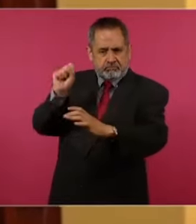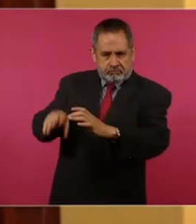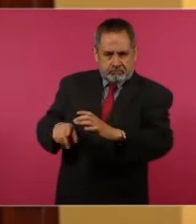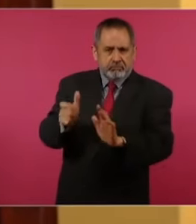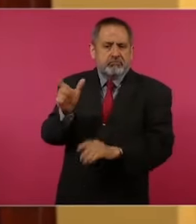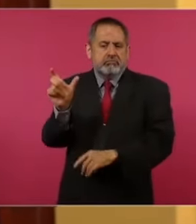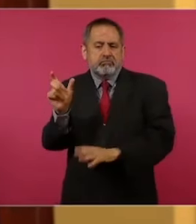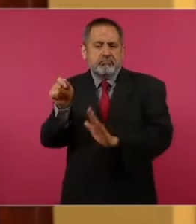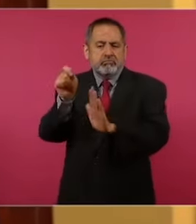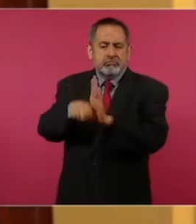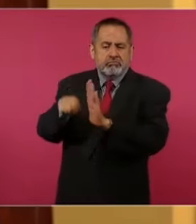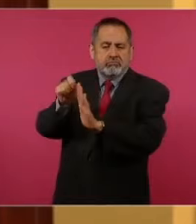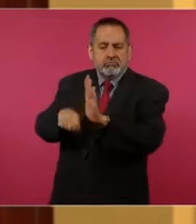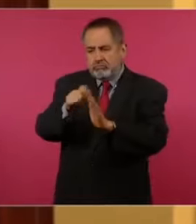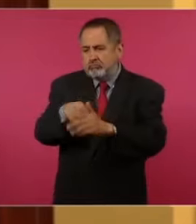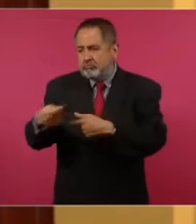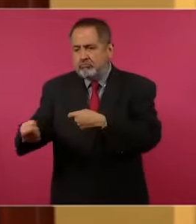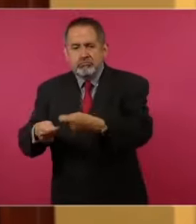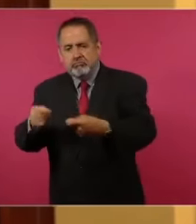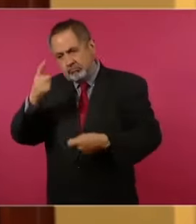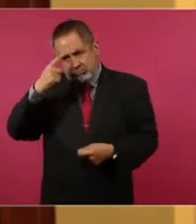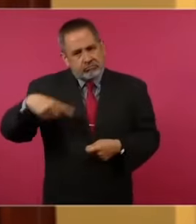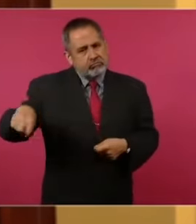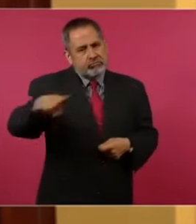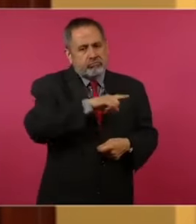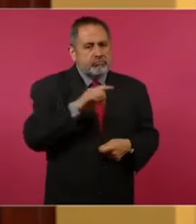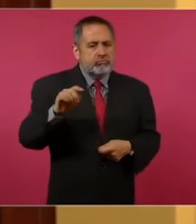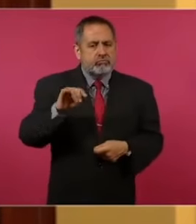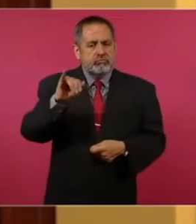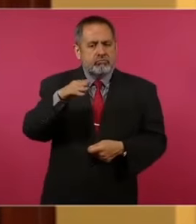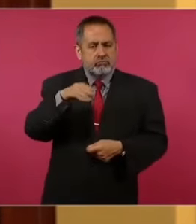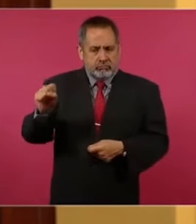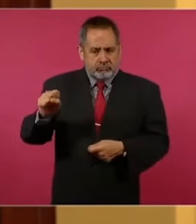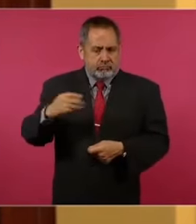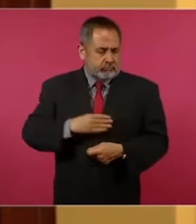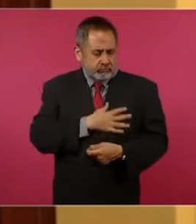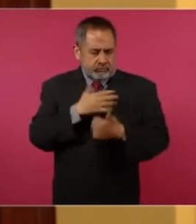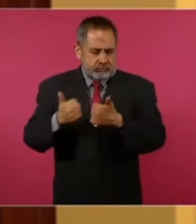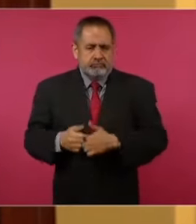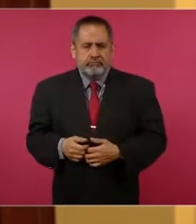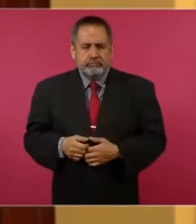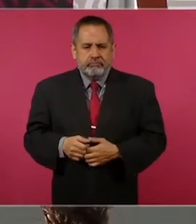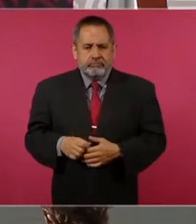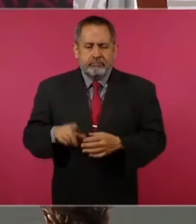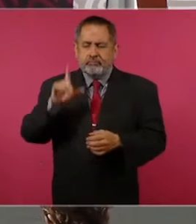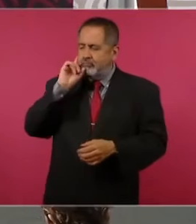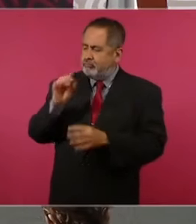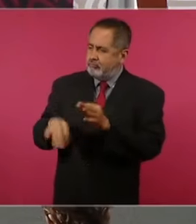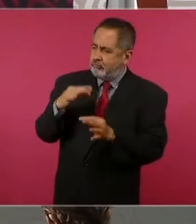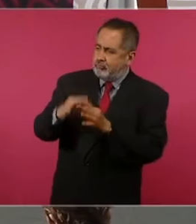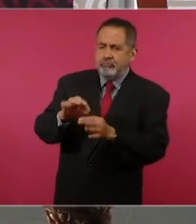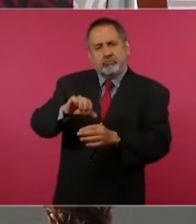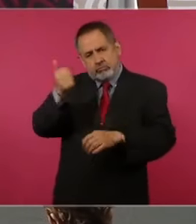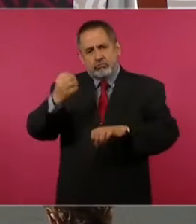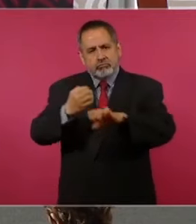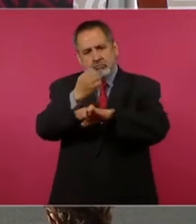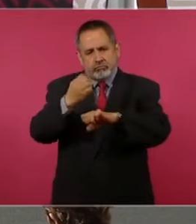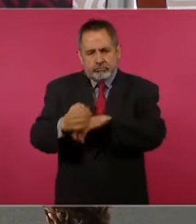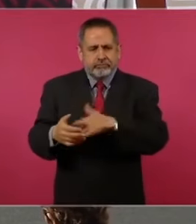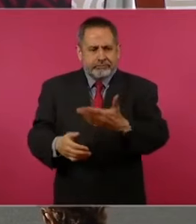credenciales para las personas usuarias del IMSS Bienestar. Pues nos vemos mañana con el resto de los estados. Muchas gracias, presidente.